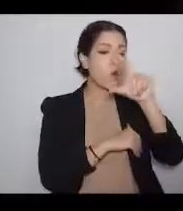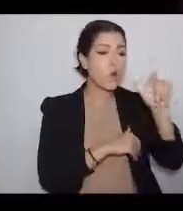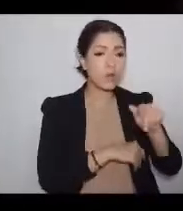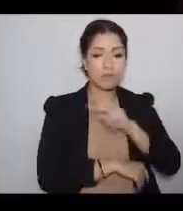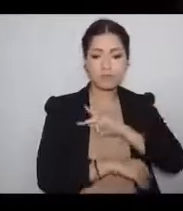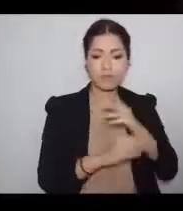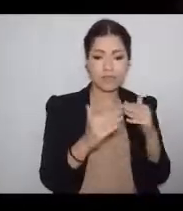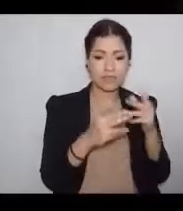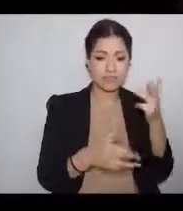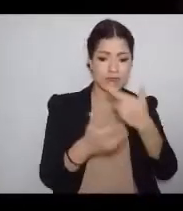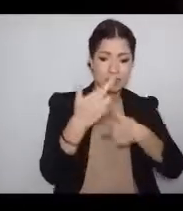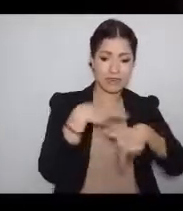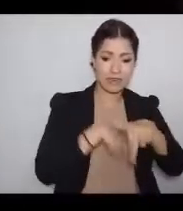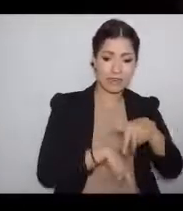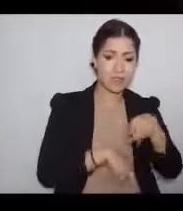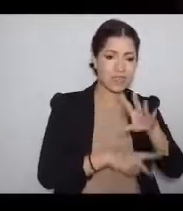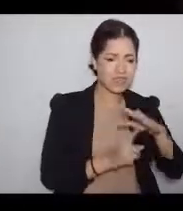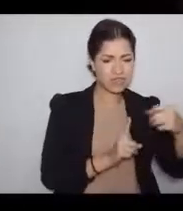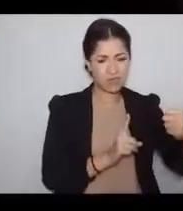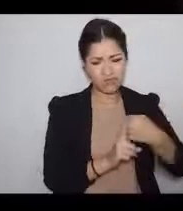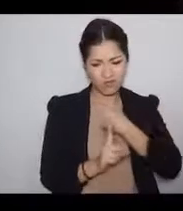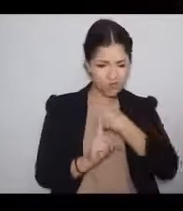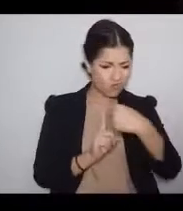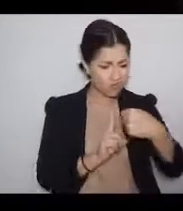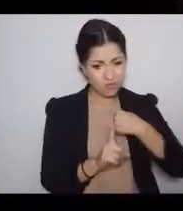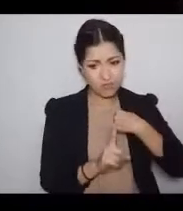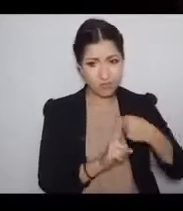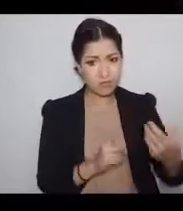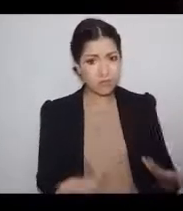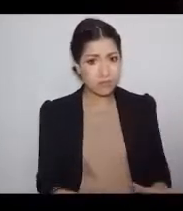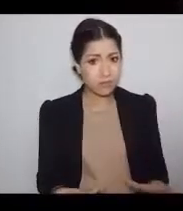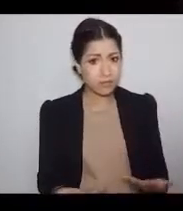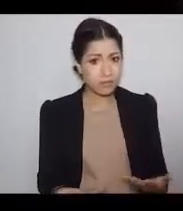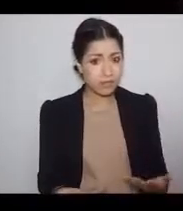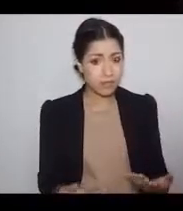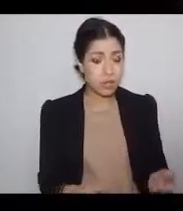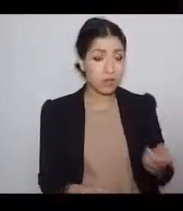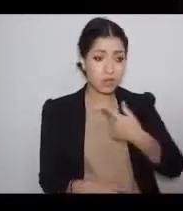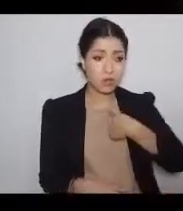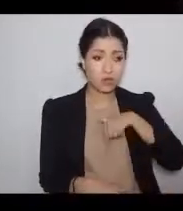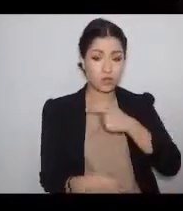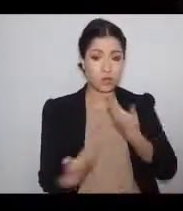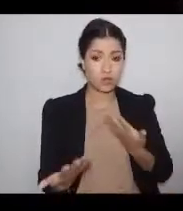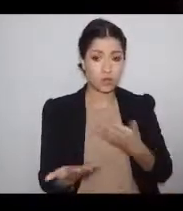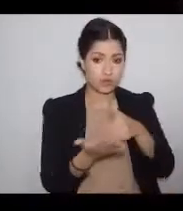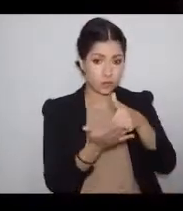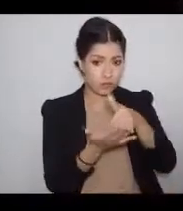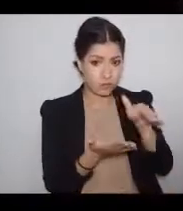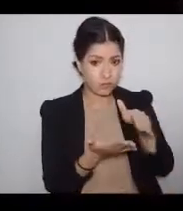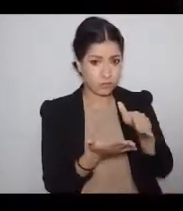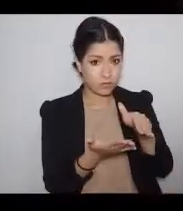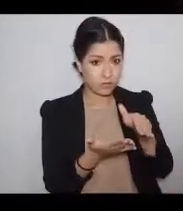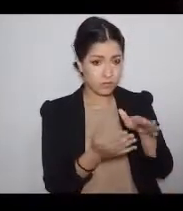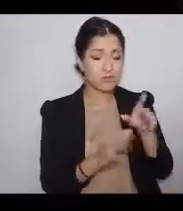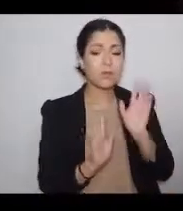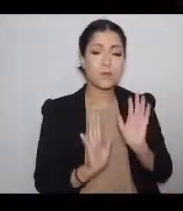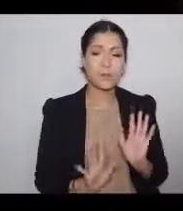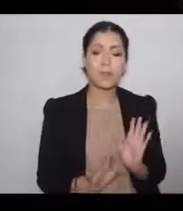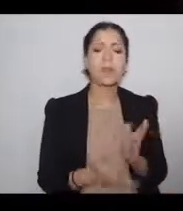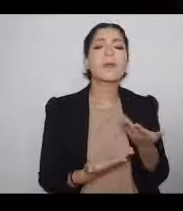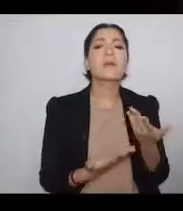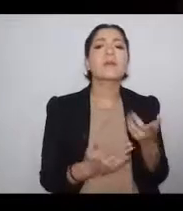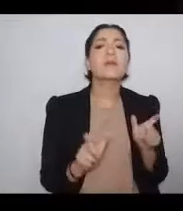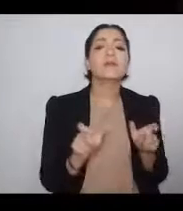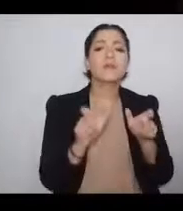Ahora estoy aquí por otra guerra. Los protestantes fuimos expulsados de Graz, ¿lo sabes? ¿Tenían la protección de los jesuitas? No, por